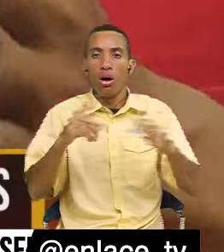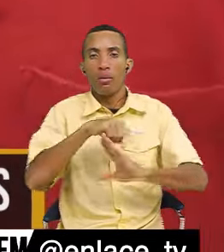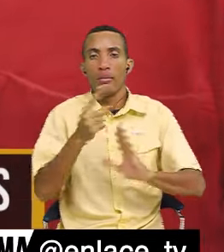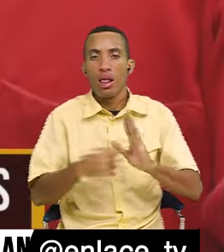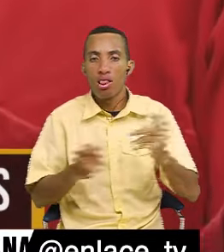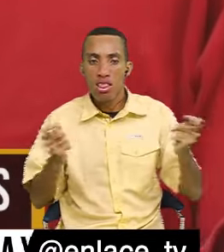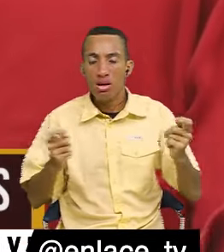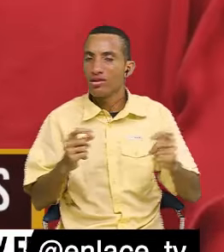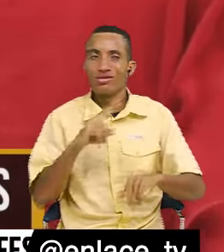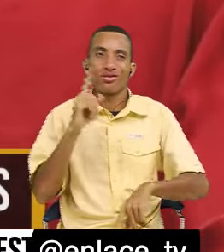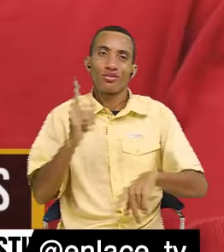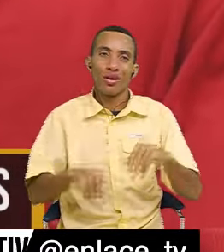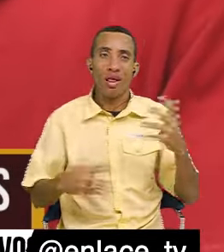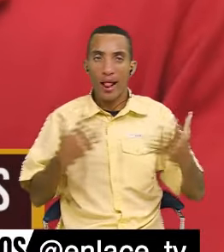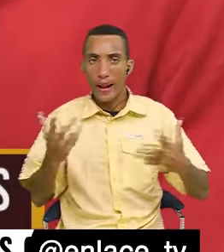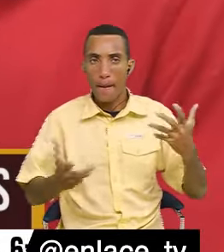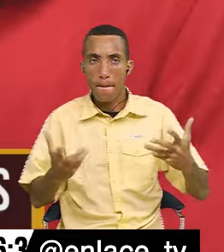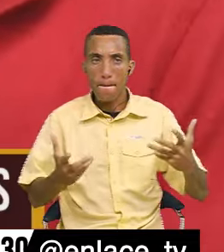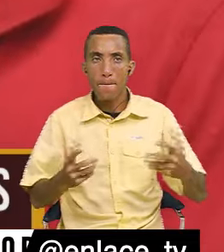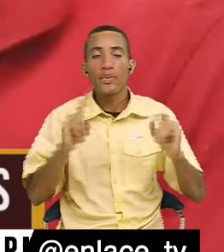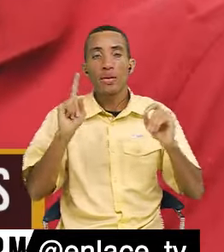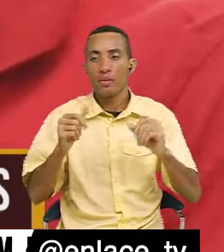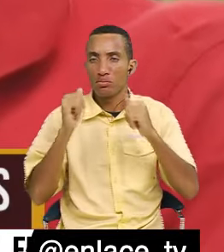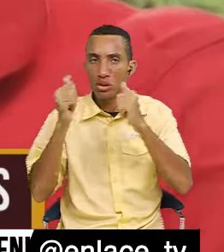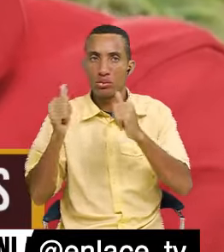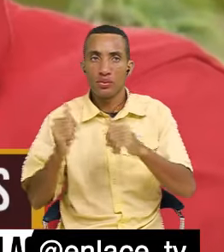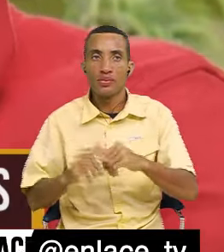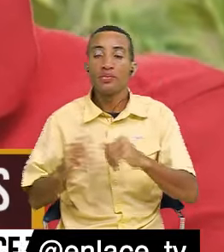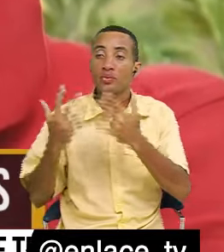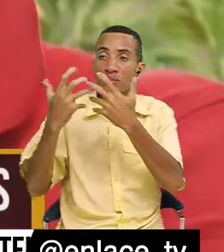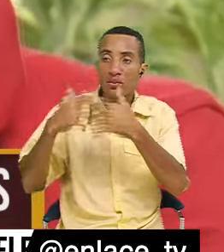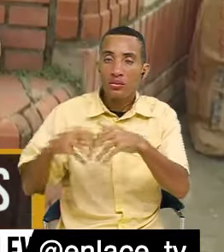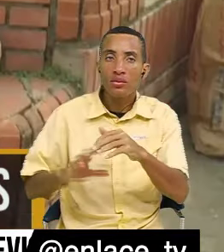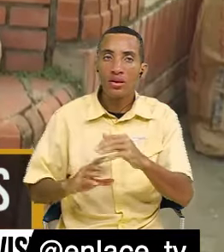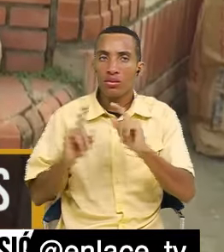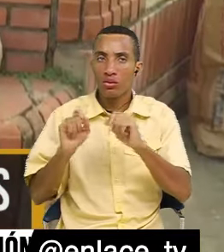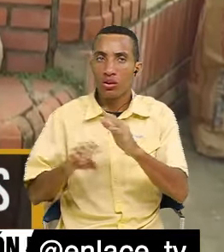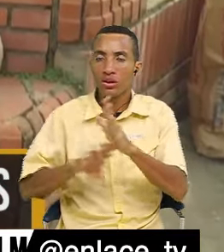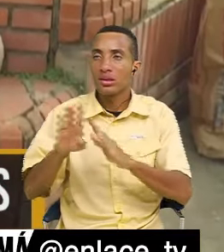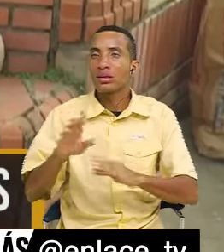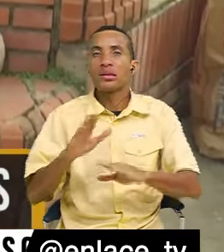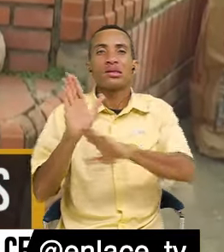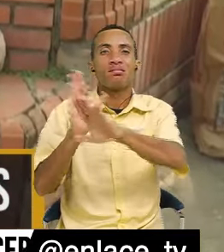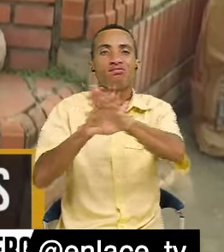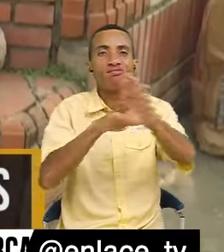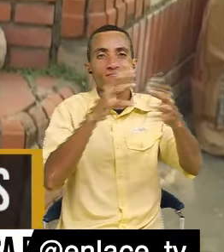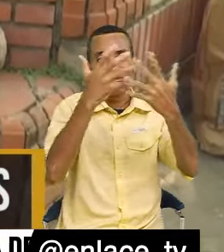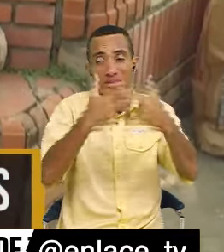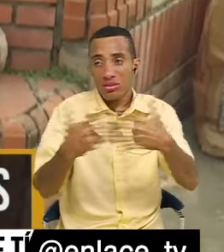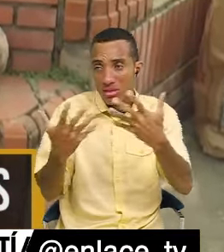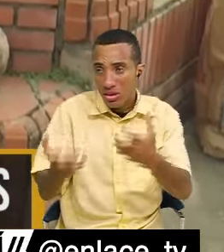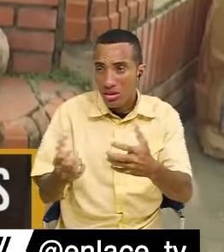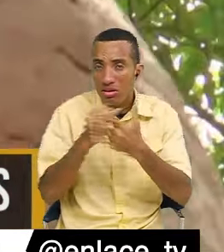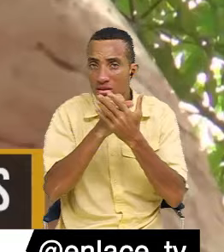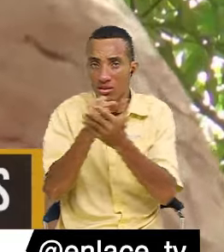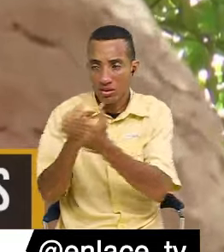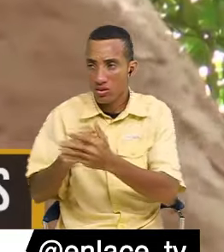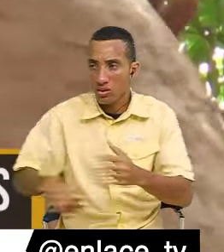talentos empresariales, que en el cual no les damos la oportunidad, le pedimos a las empresas que quieran ayudar, ¿sí?, a